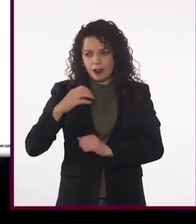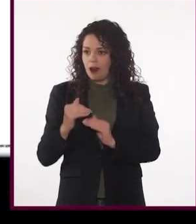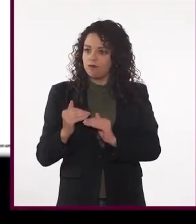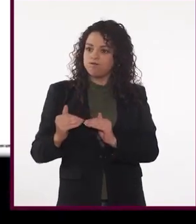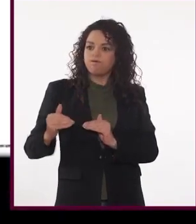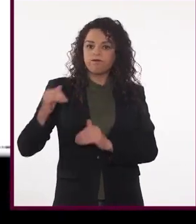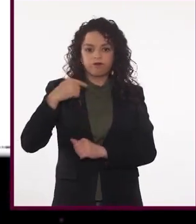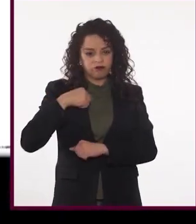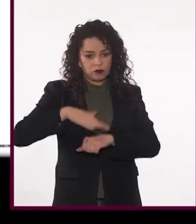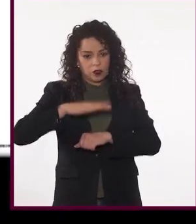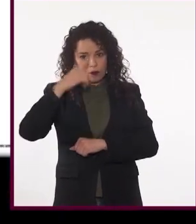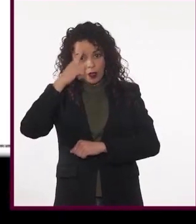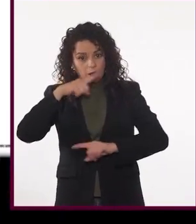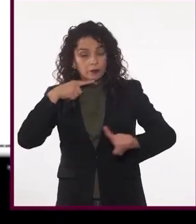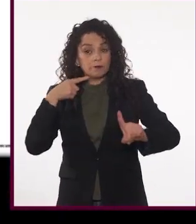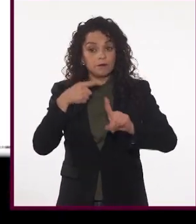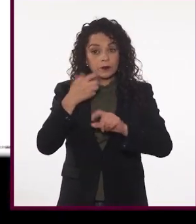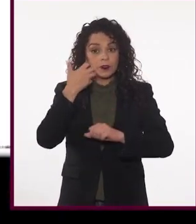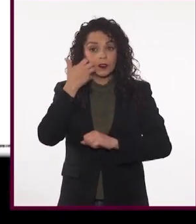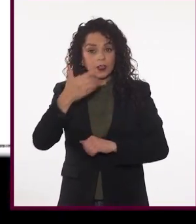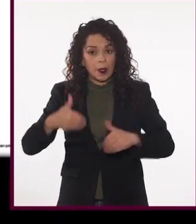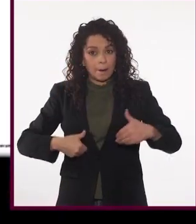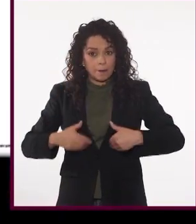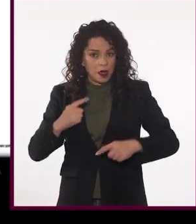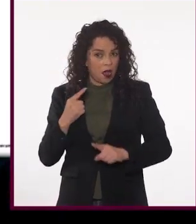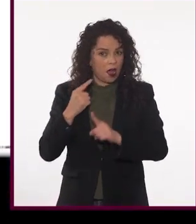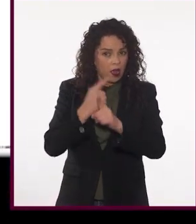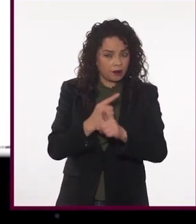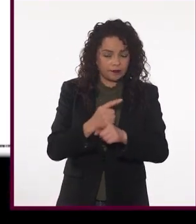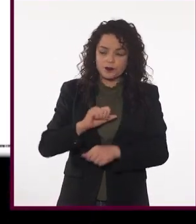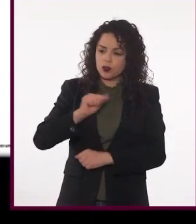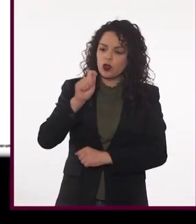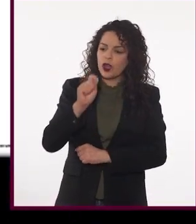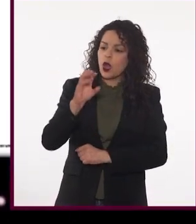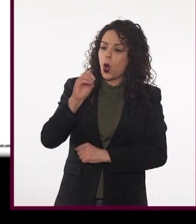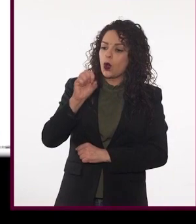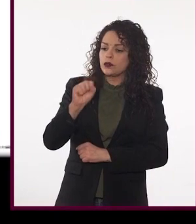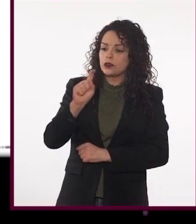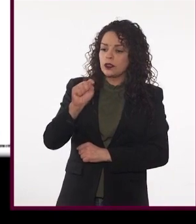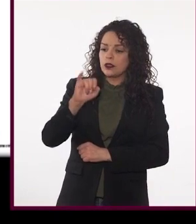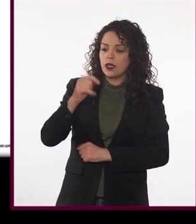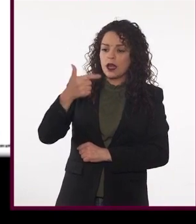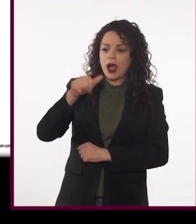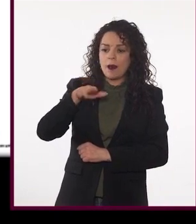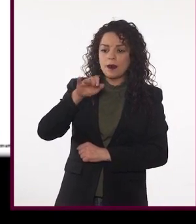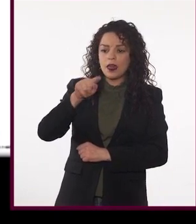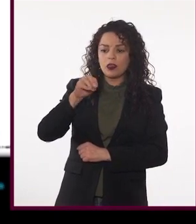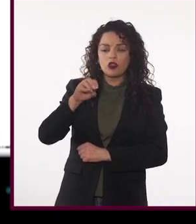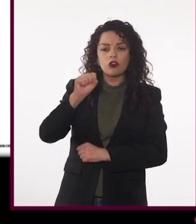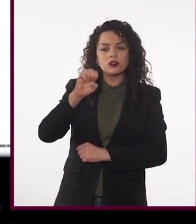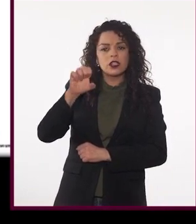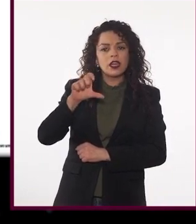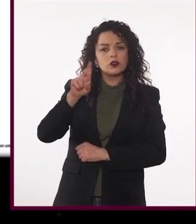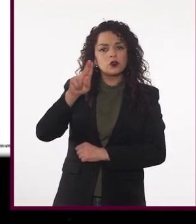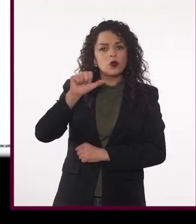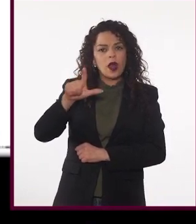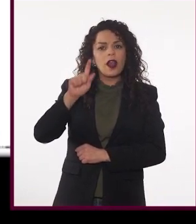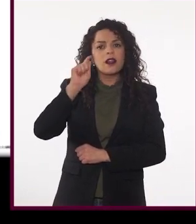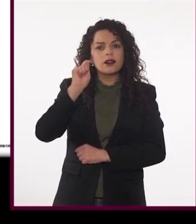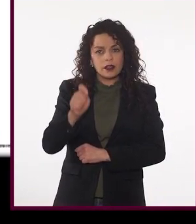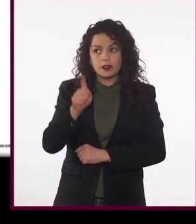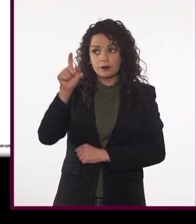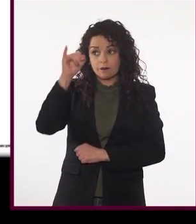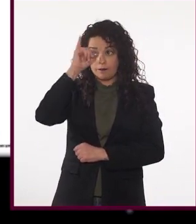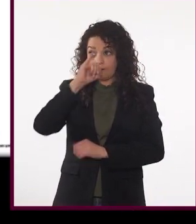de imposición o de fuerza. En el nivel más extremo estaría el hostigamiento sexual, que implica el uso de